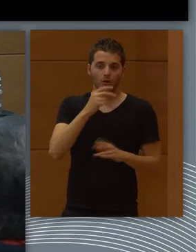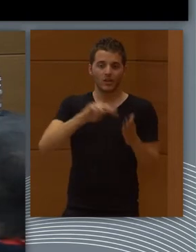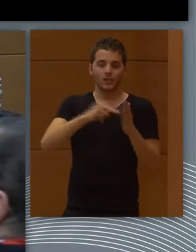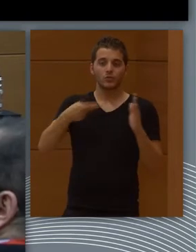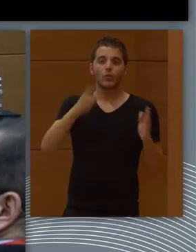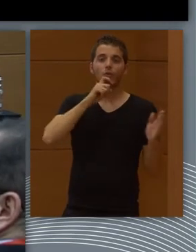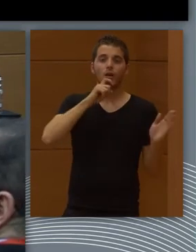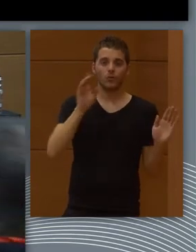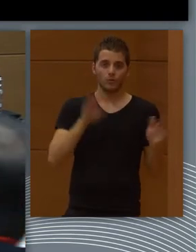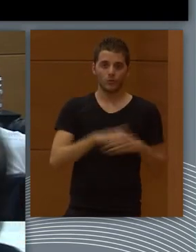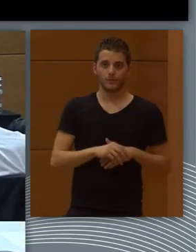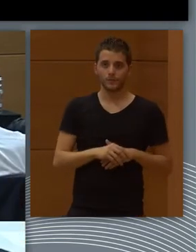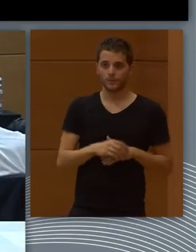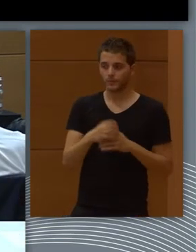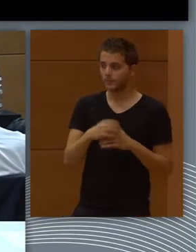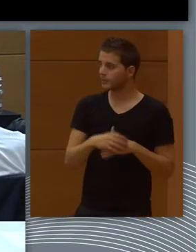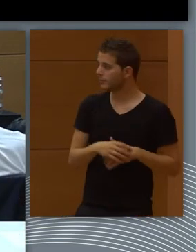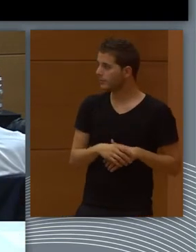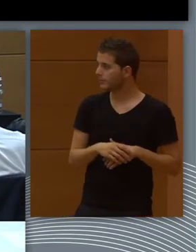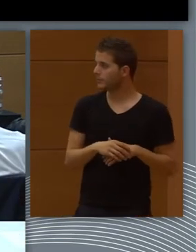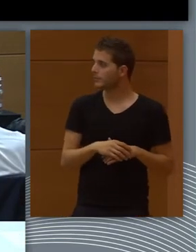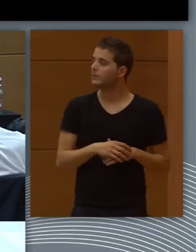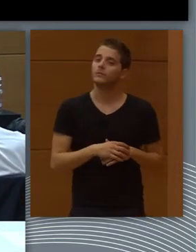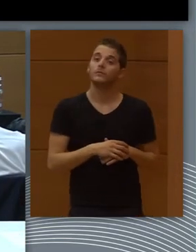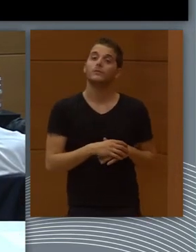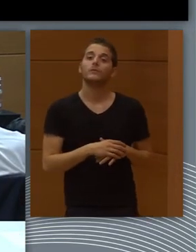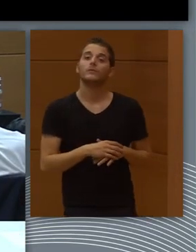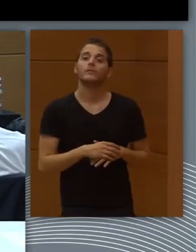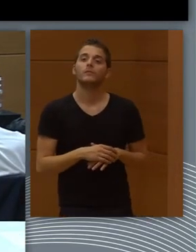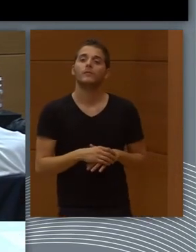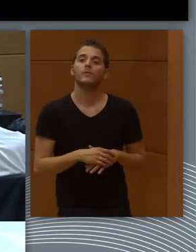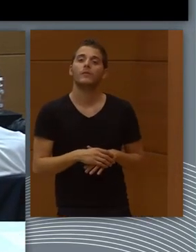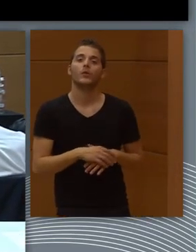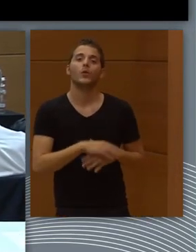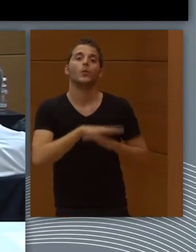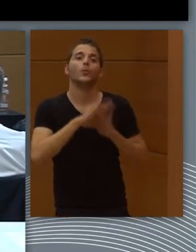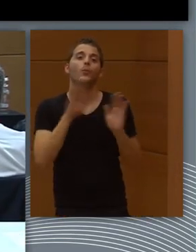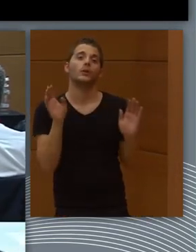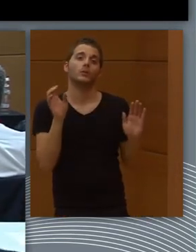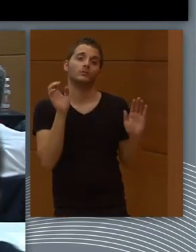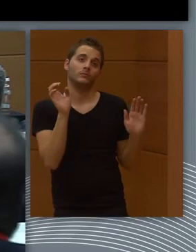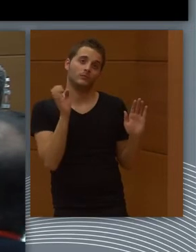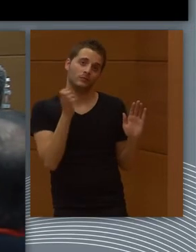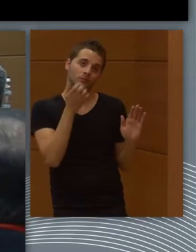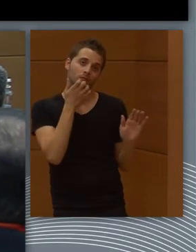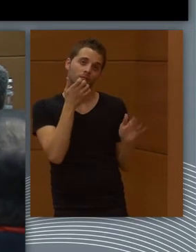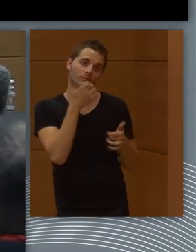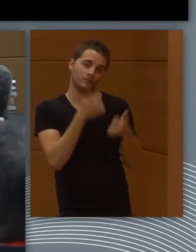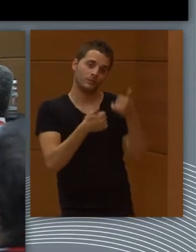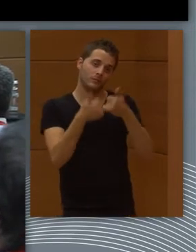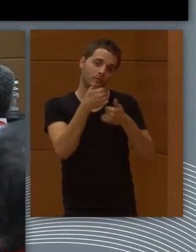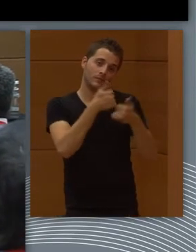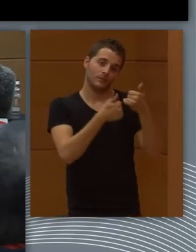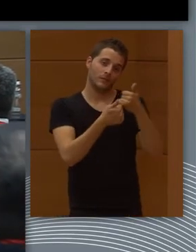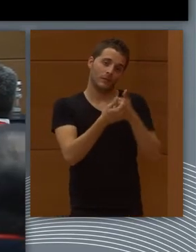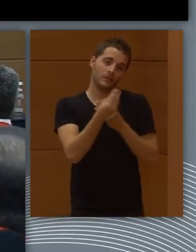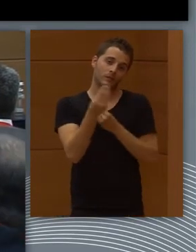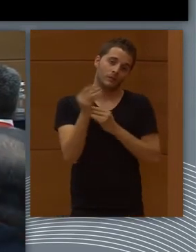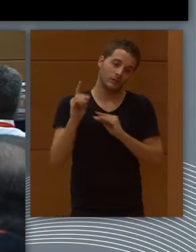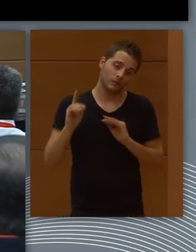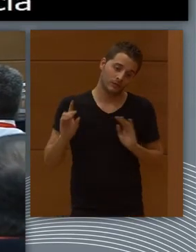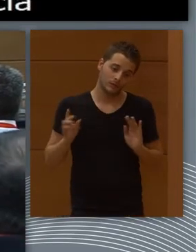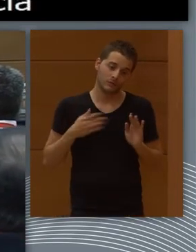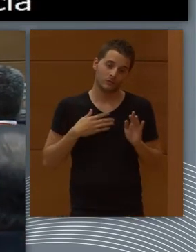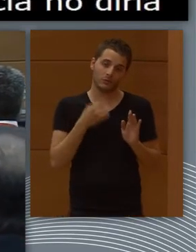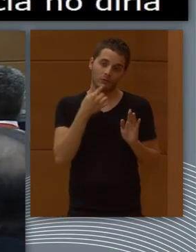si quieres empiezo yo, Enrique. Bueno, lo de que no hay mucha competencia, yo no diría lo mismo. En el market, en los markets,